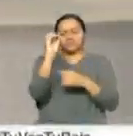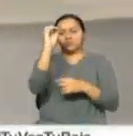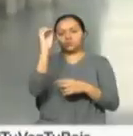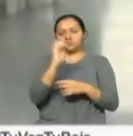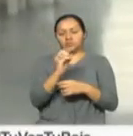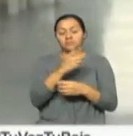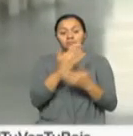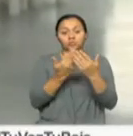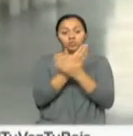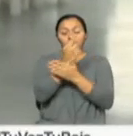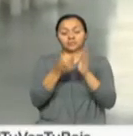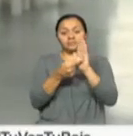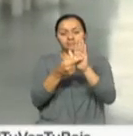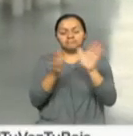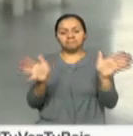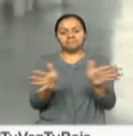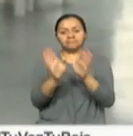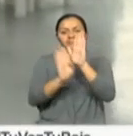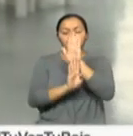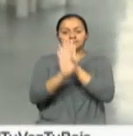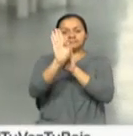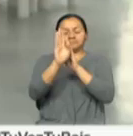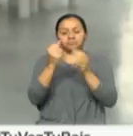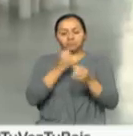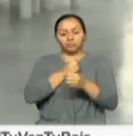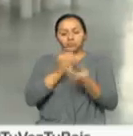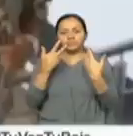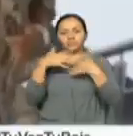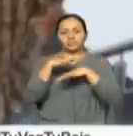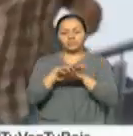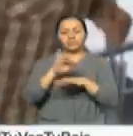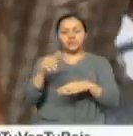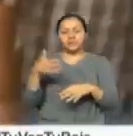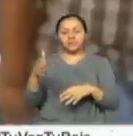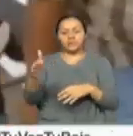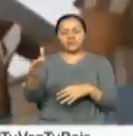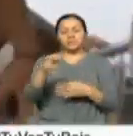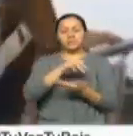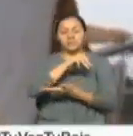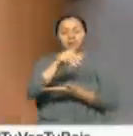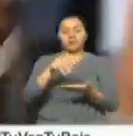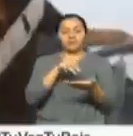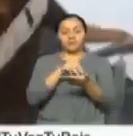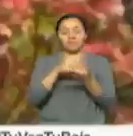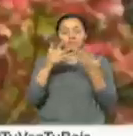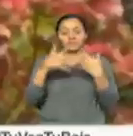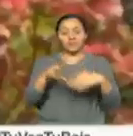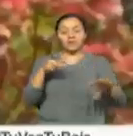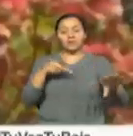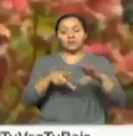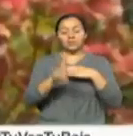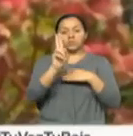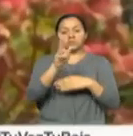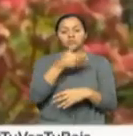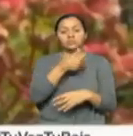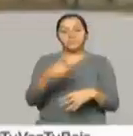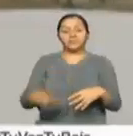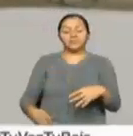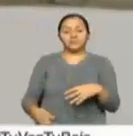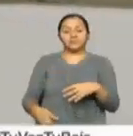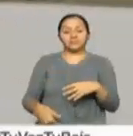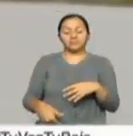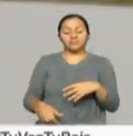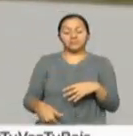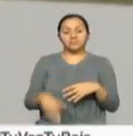educativa promoverá el desarrollo local de forma integral en Jaramijó y Manabí. Durante la inauguración, el presidente de la